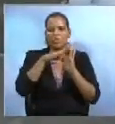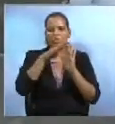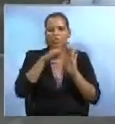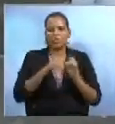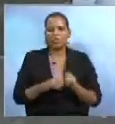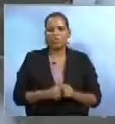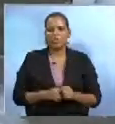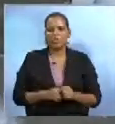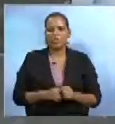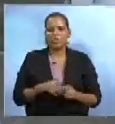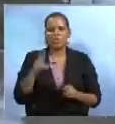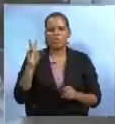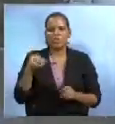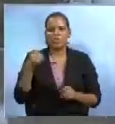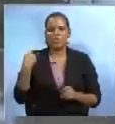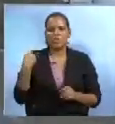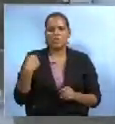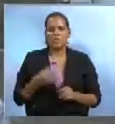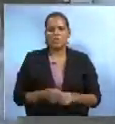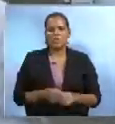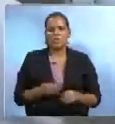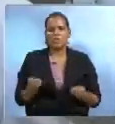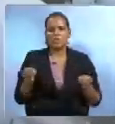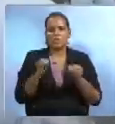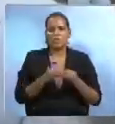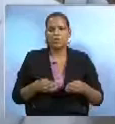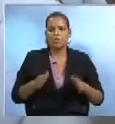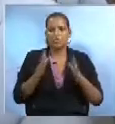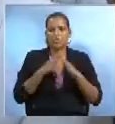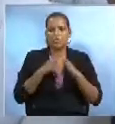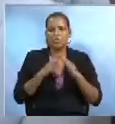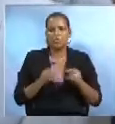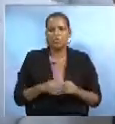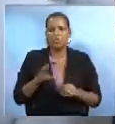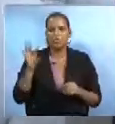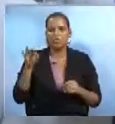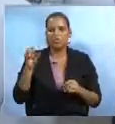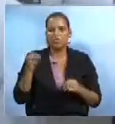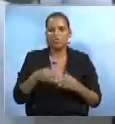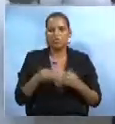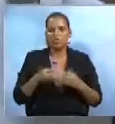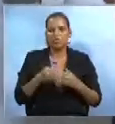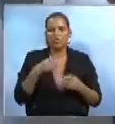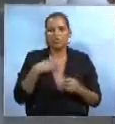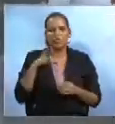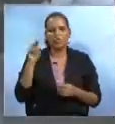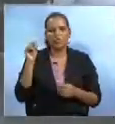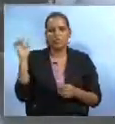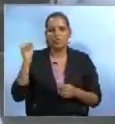esfuerzo de toda su vida, no va a tener más vivienda, porque con $9,000 es